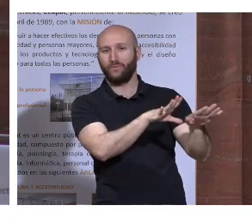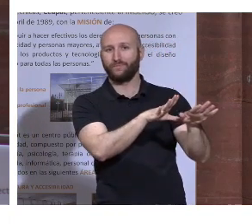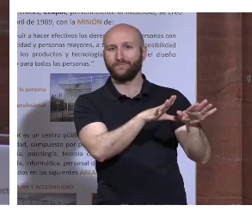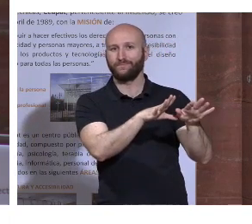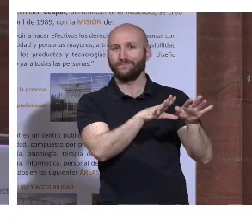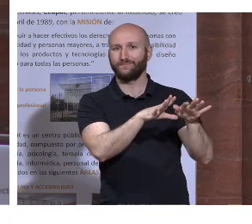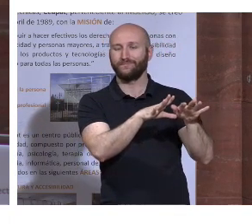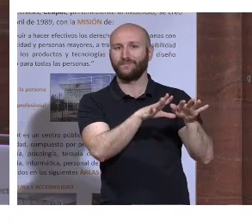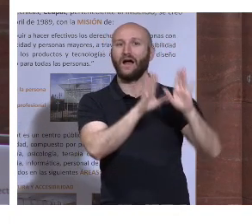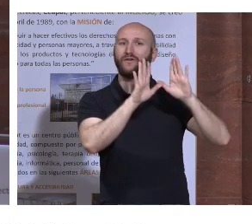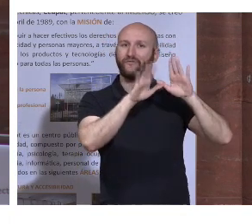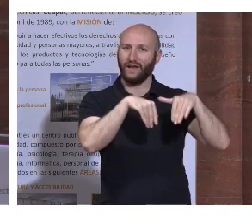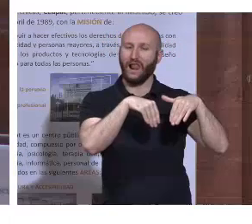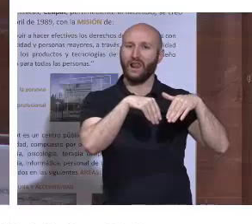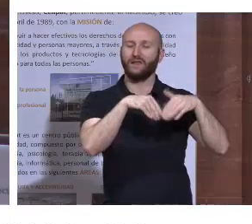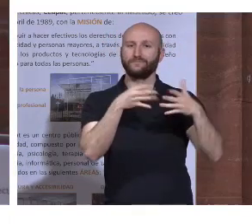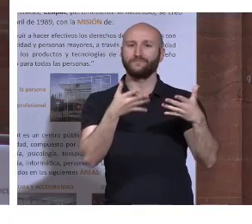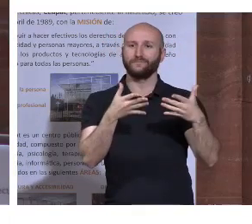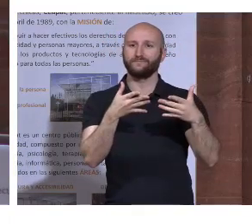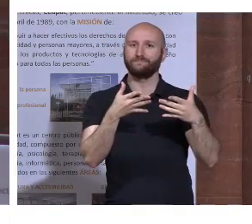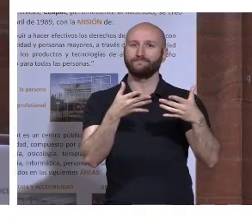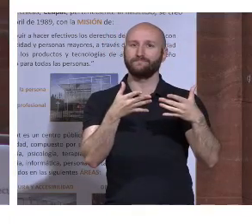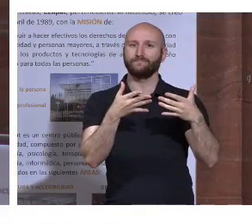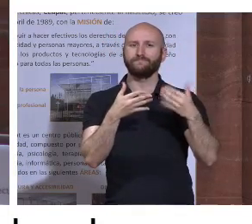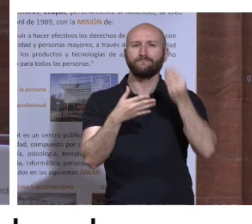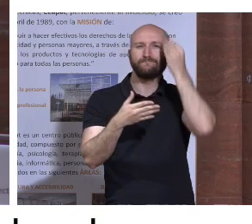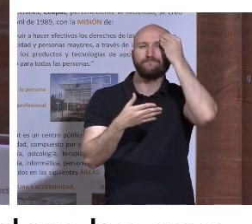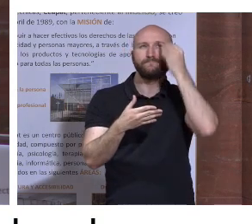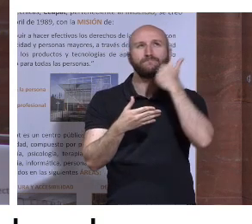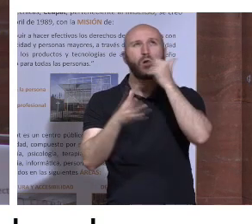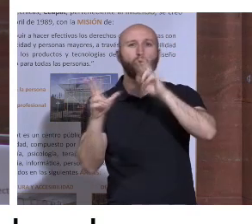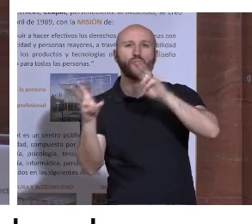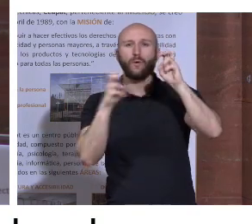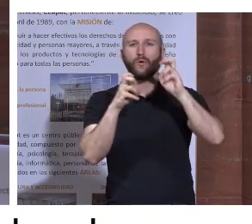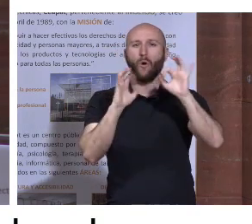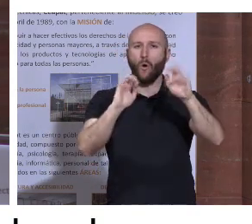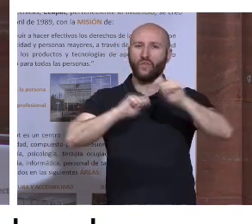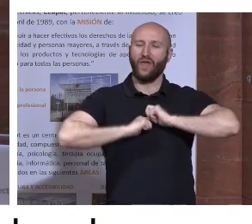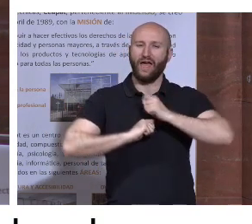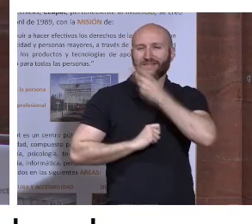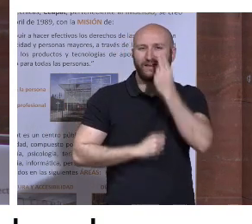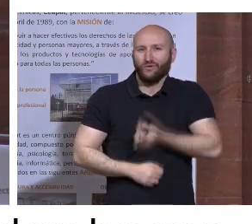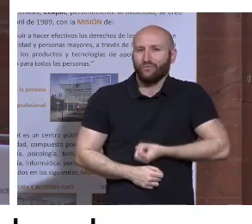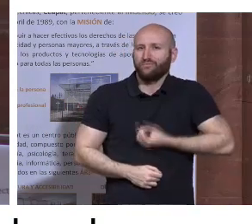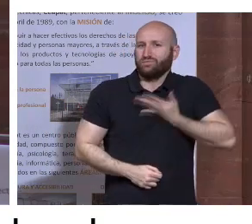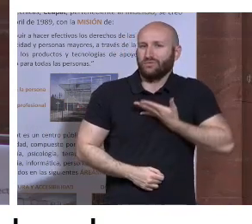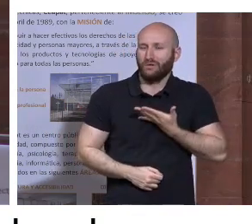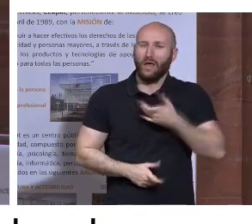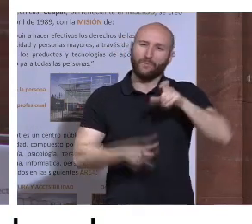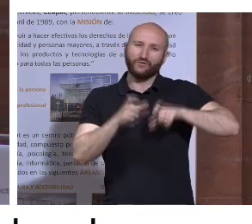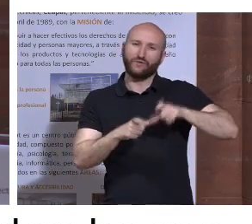a poder hacer algo nuevo y que les interesaba. Funcionarias que